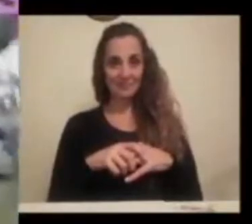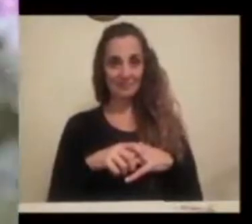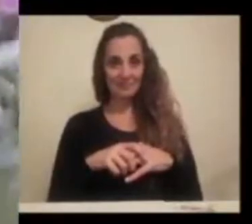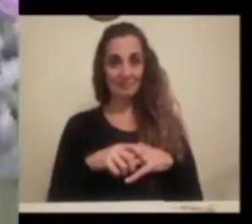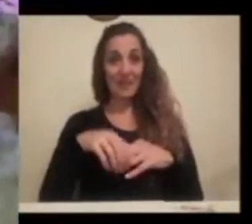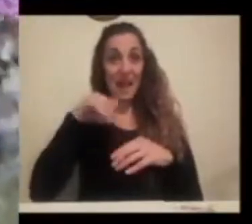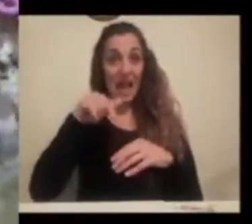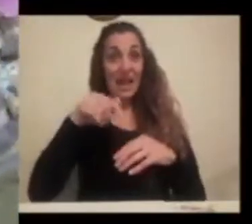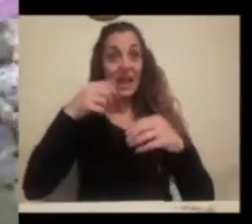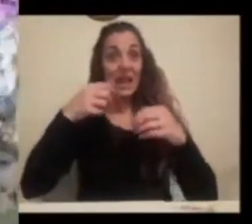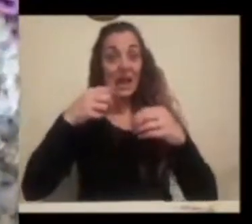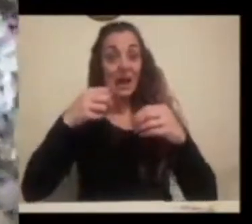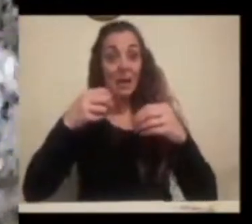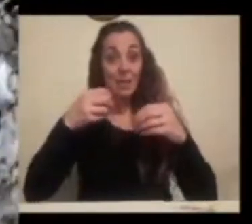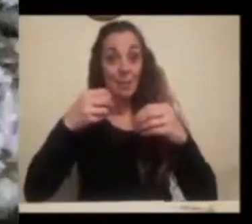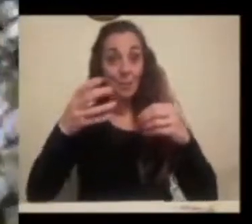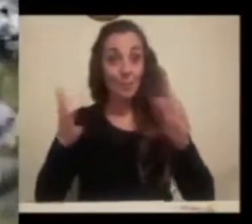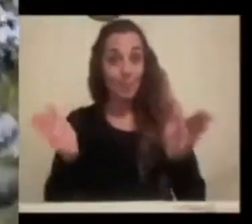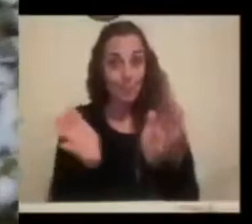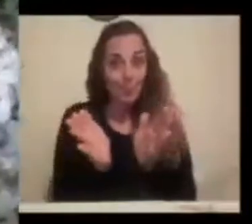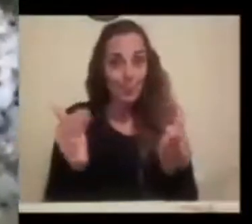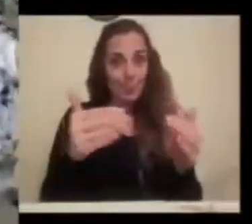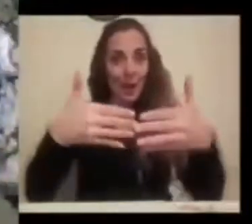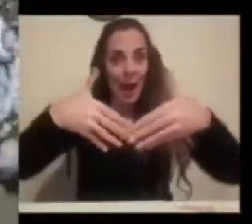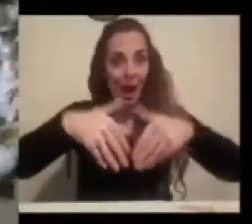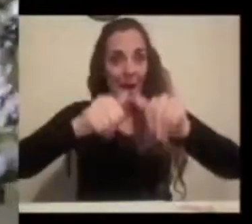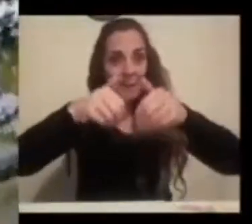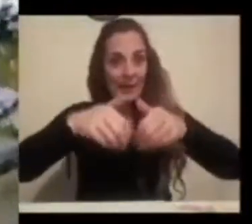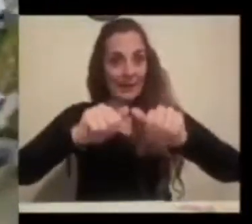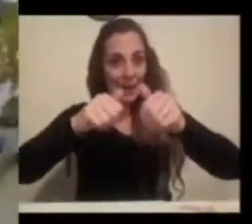Y incorporamos la harina